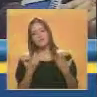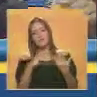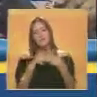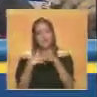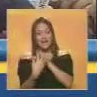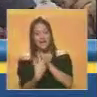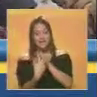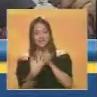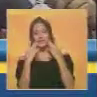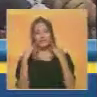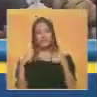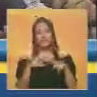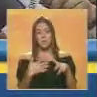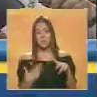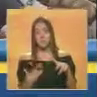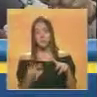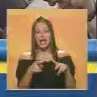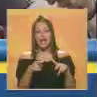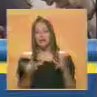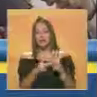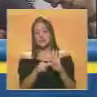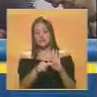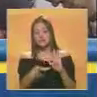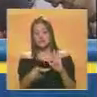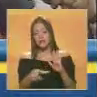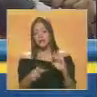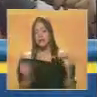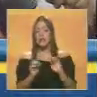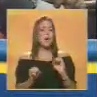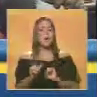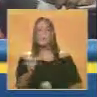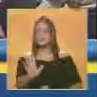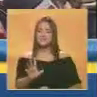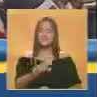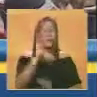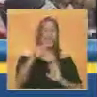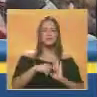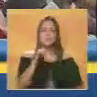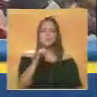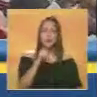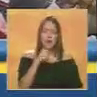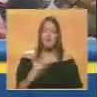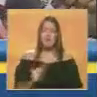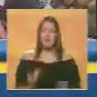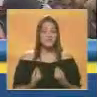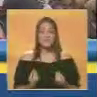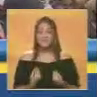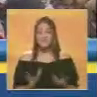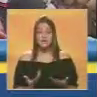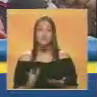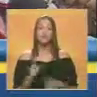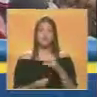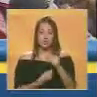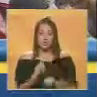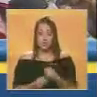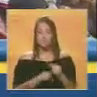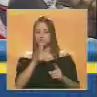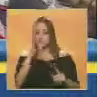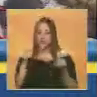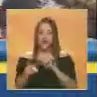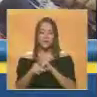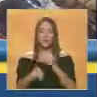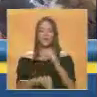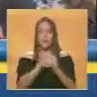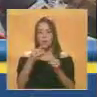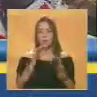rancho que está a la orilla de una quebrada, a la orilla de una cañada o que está en condiciones completamente inhabitables. Nosotros estamos haciendo complejos